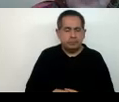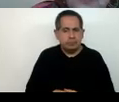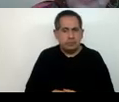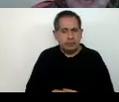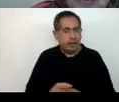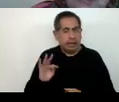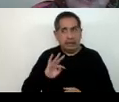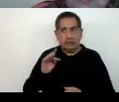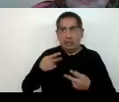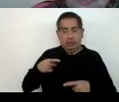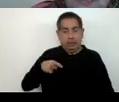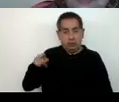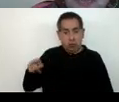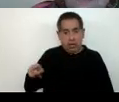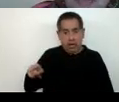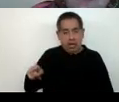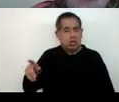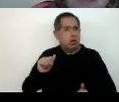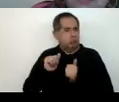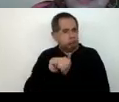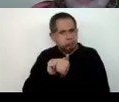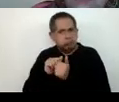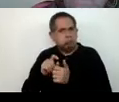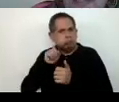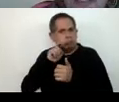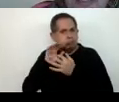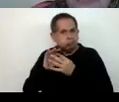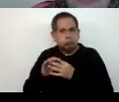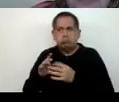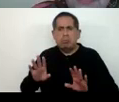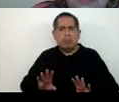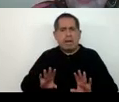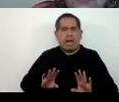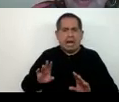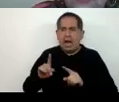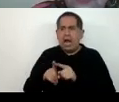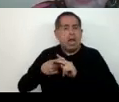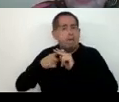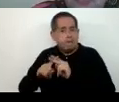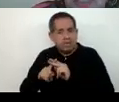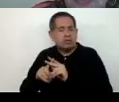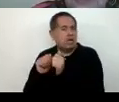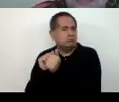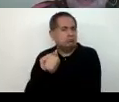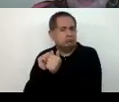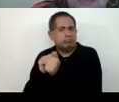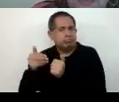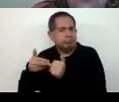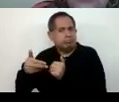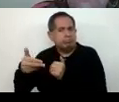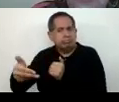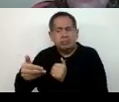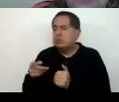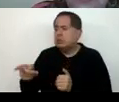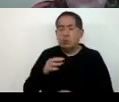esta persona vive una sexualidad, si tiene una pareja, si ha iniciado sus relaciones sexuales, lo que